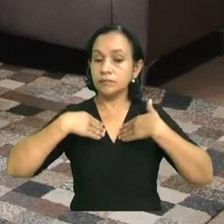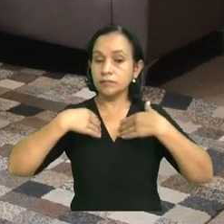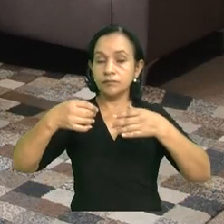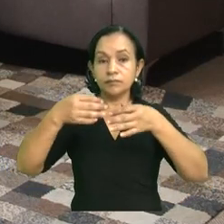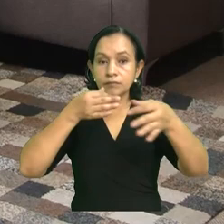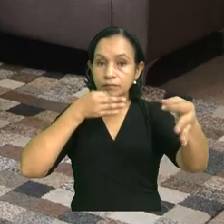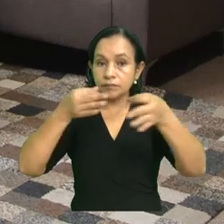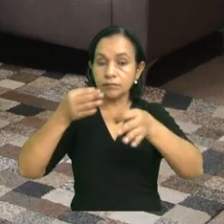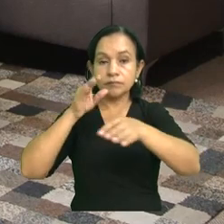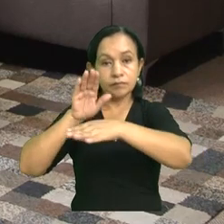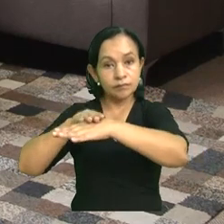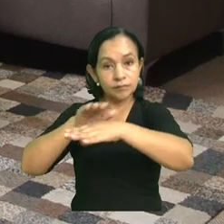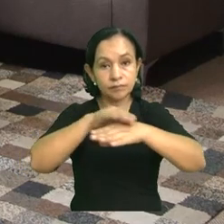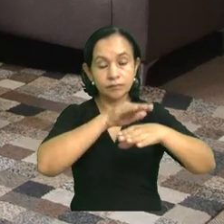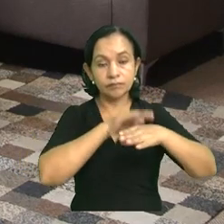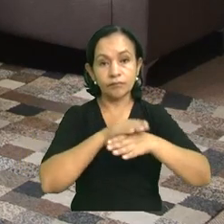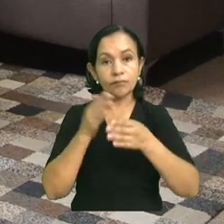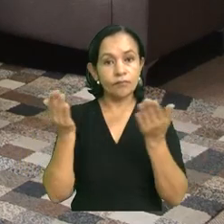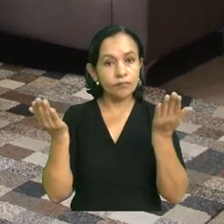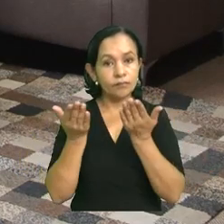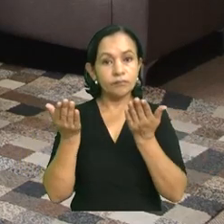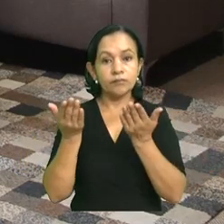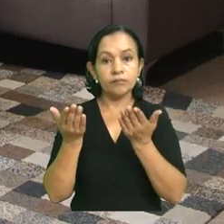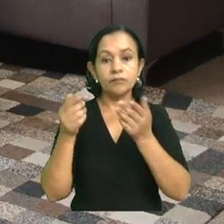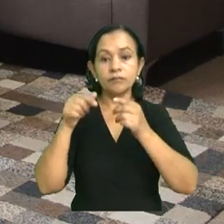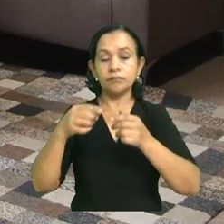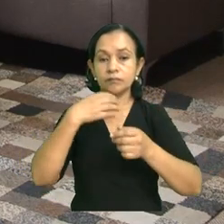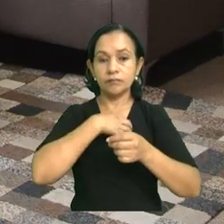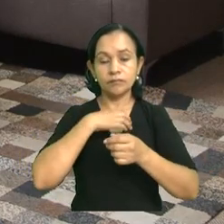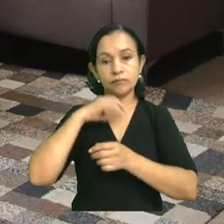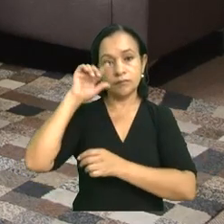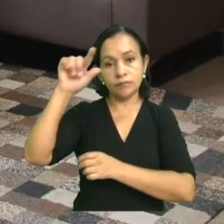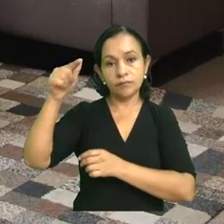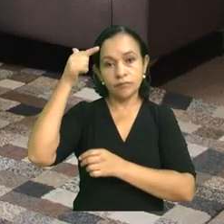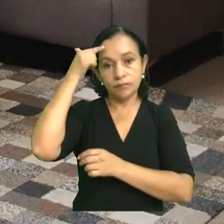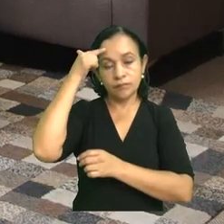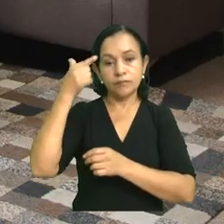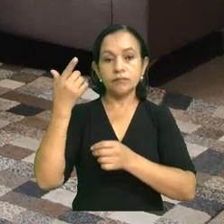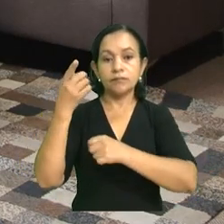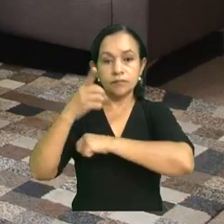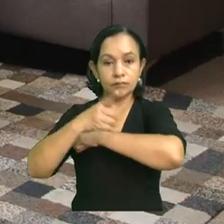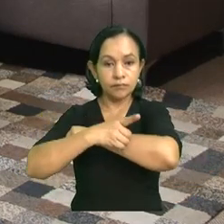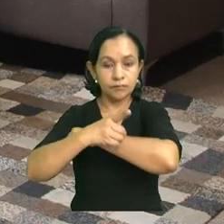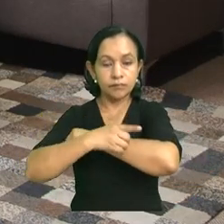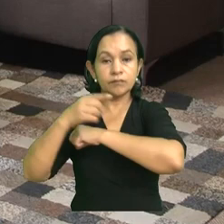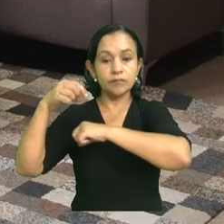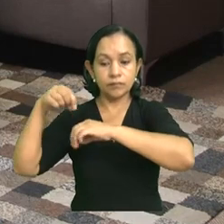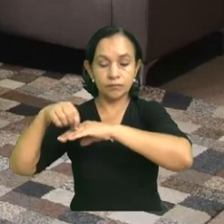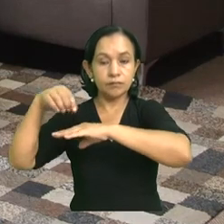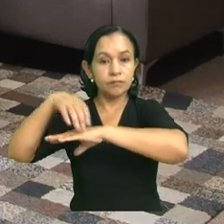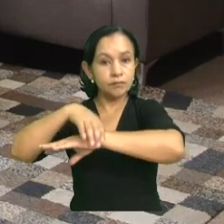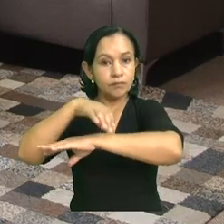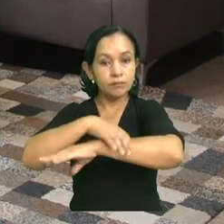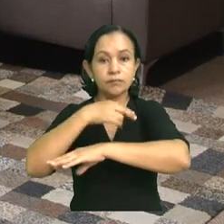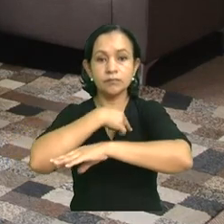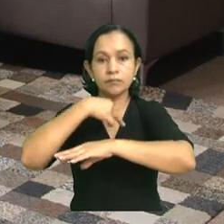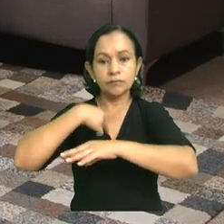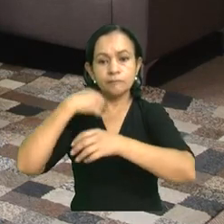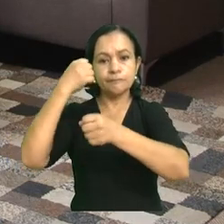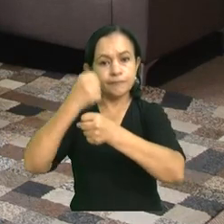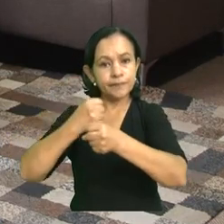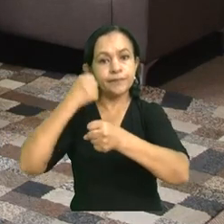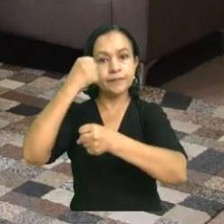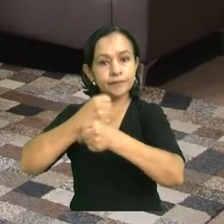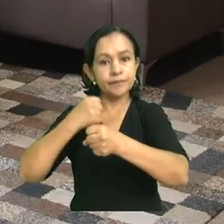que por lógicamente orientación de nuestro buen gobierno, comandante Daniel y compañera Rosario, estamos nosotros trabajando